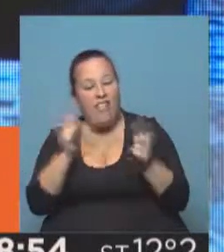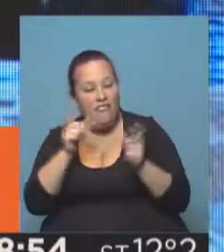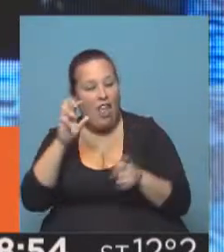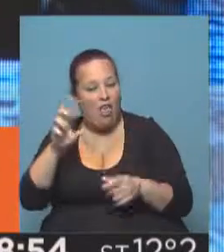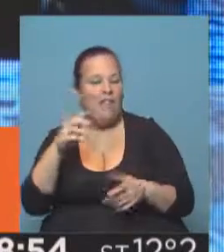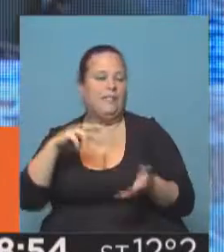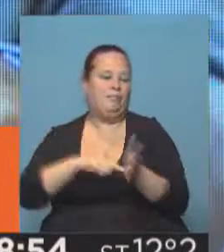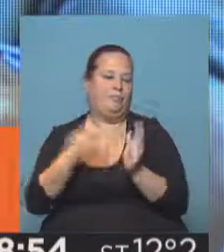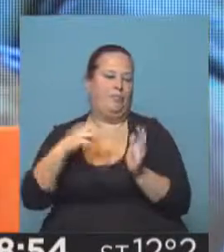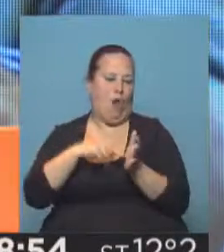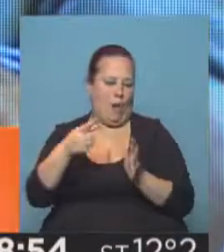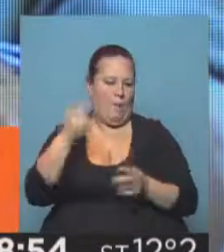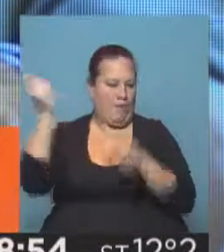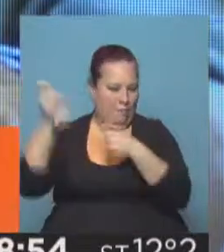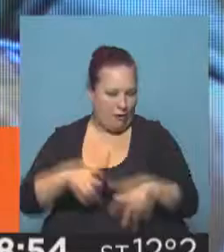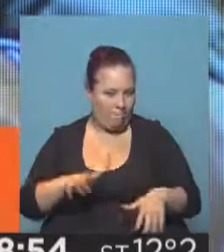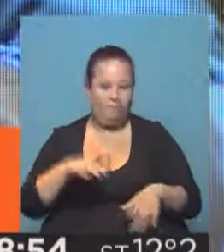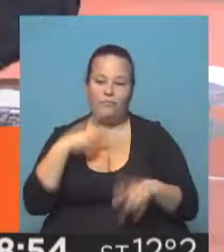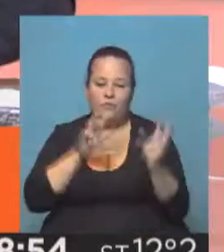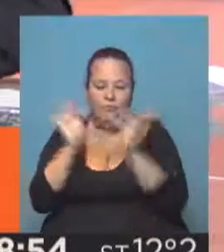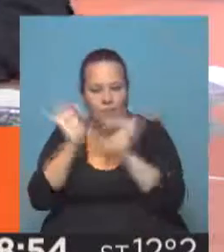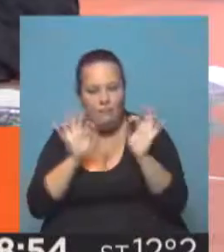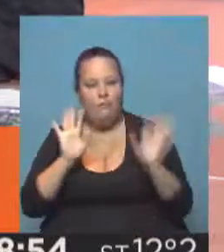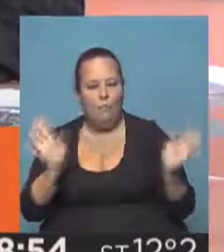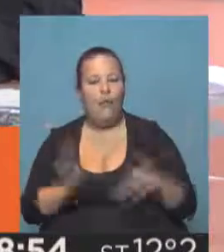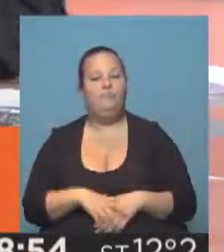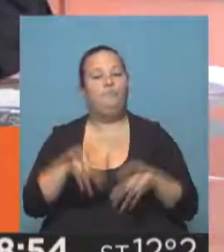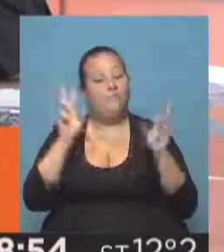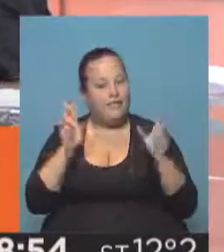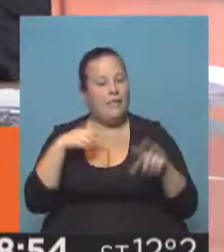problema con las importaciones. Claro, a seguir ajustándolo. Bueno, un tema para seguir analizando.